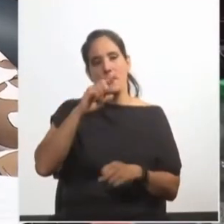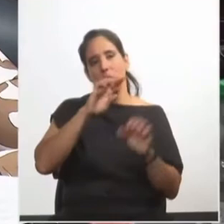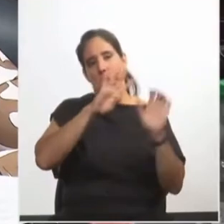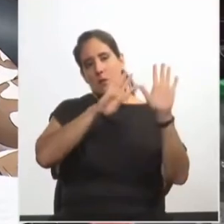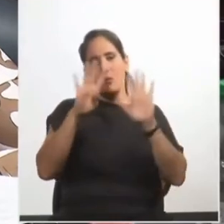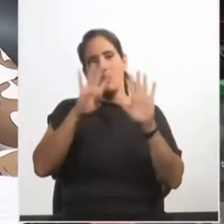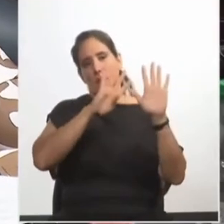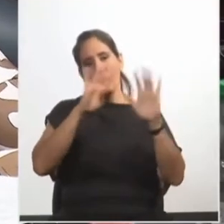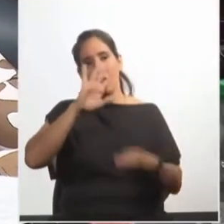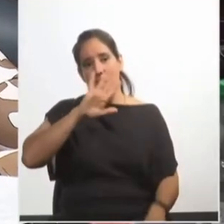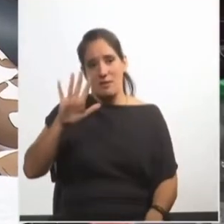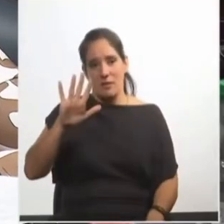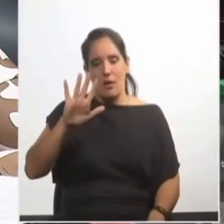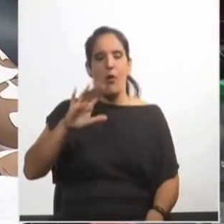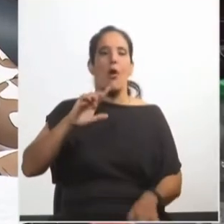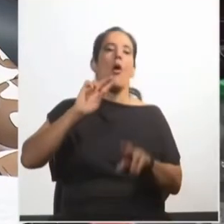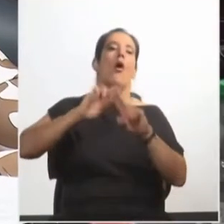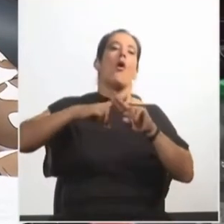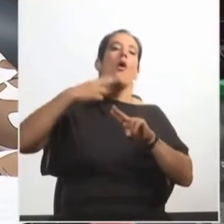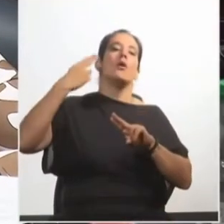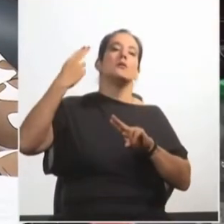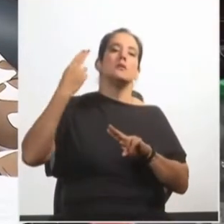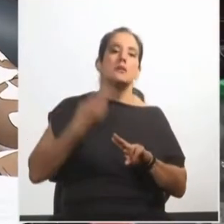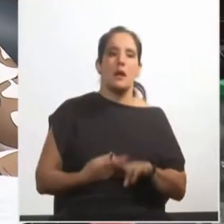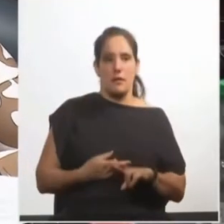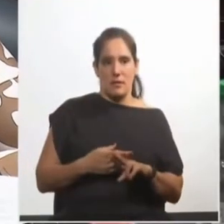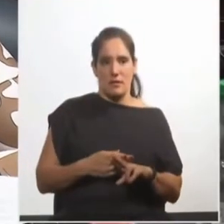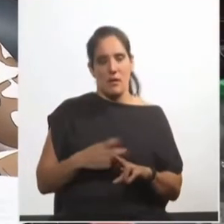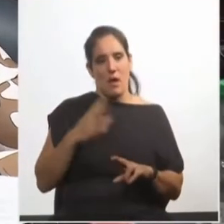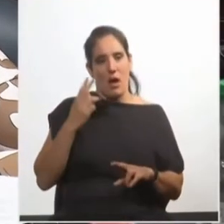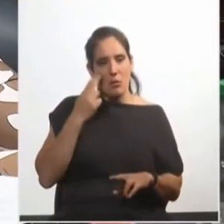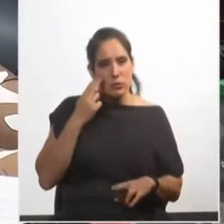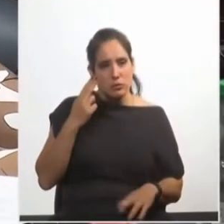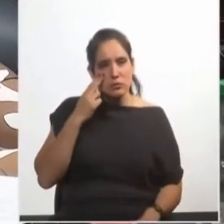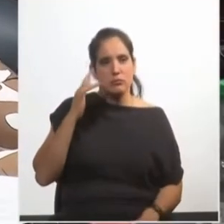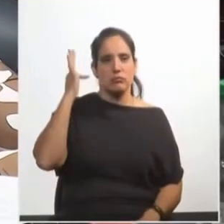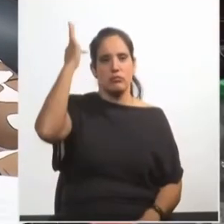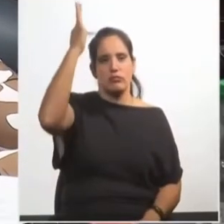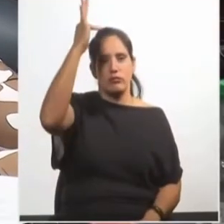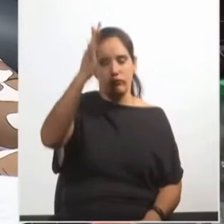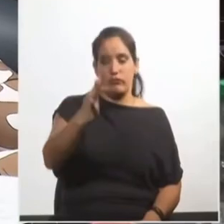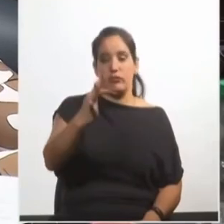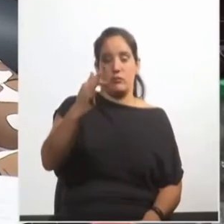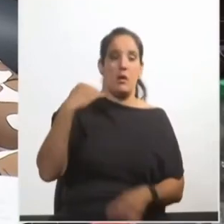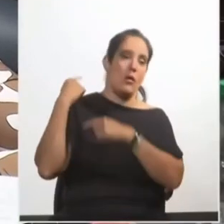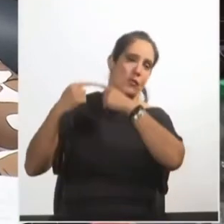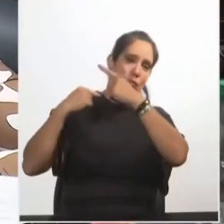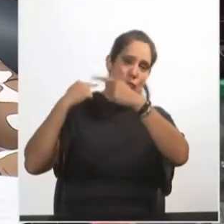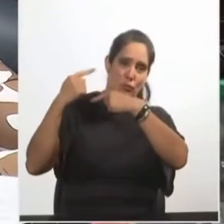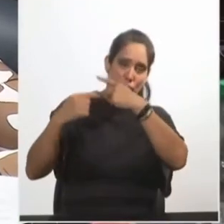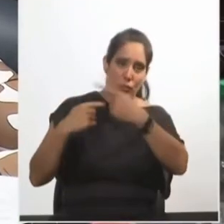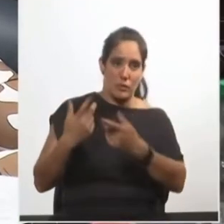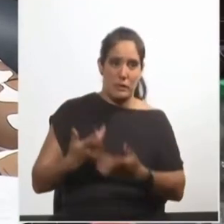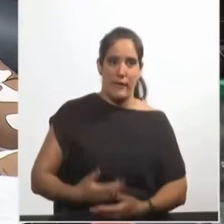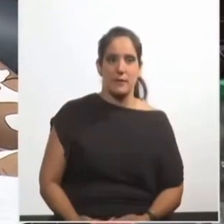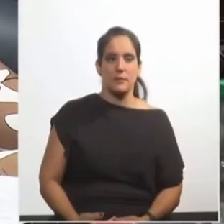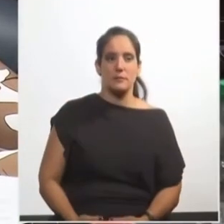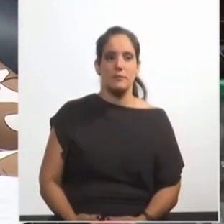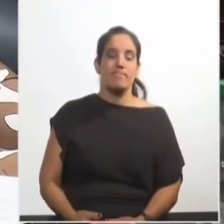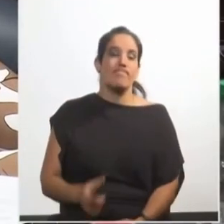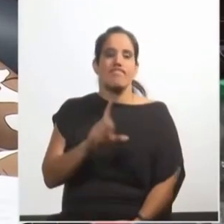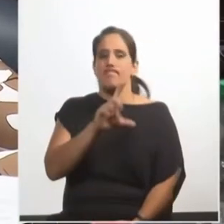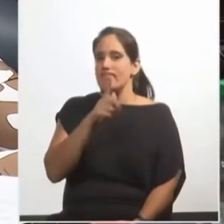1995, vuelven a generar los mismos problemas de generaciones de perjudicados evidentes,